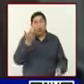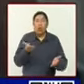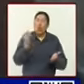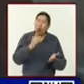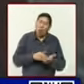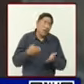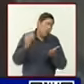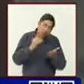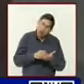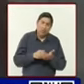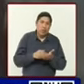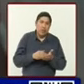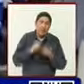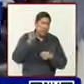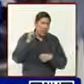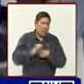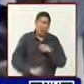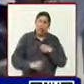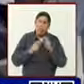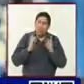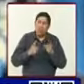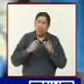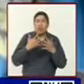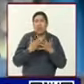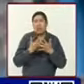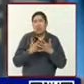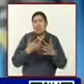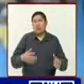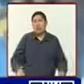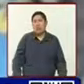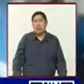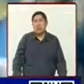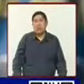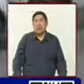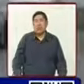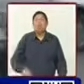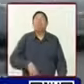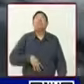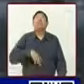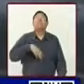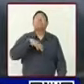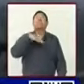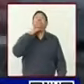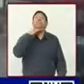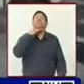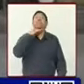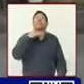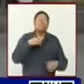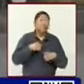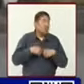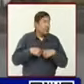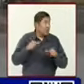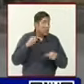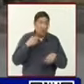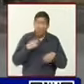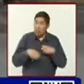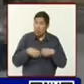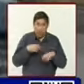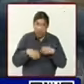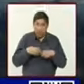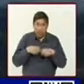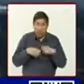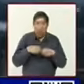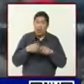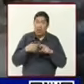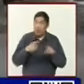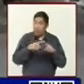reincidentes y que están haciendo daño incluso en las mismas cárceles. El colapso y hacinamiento carcelario continúa siendo una cruda realidad